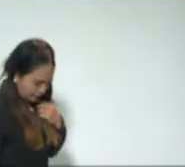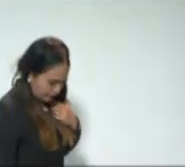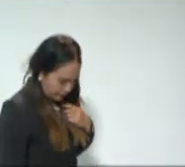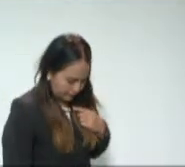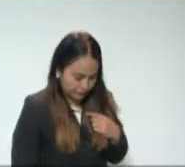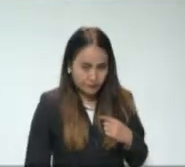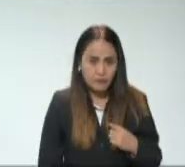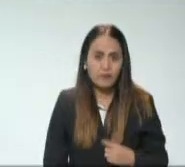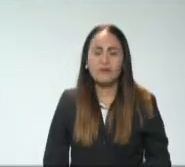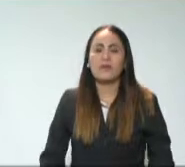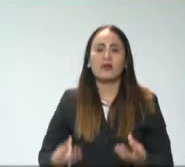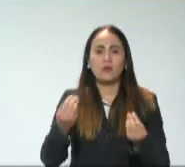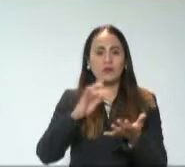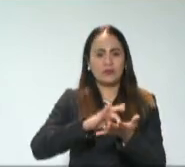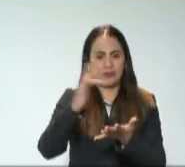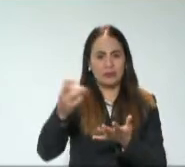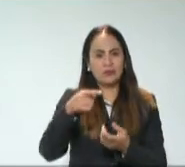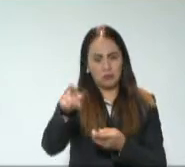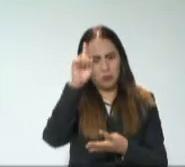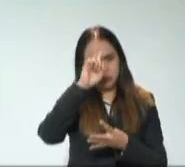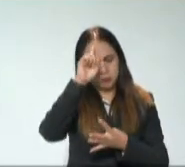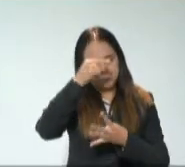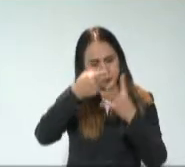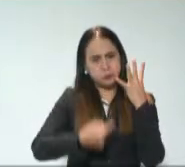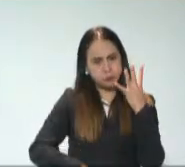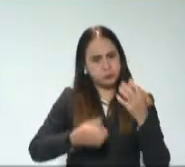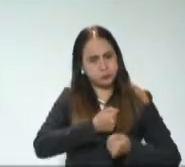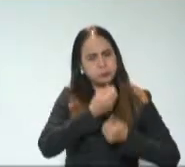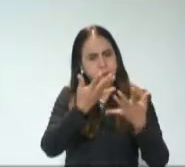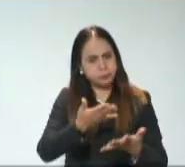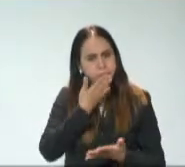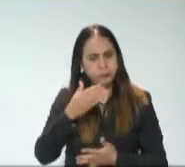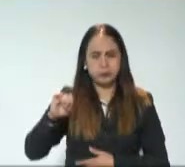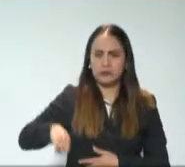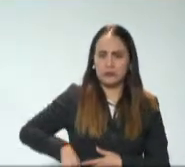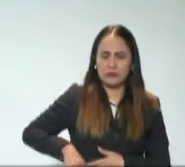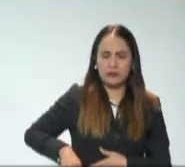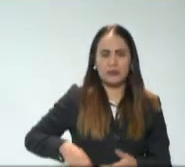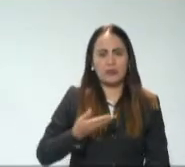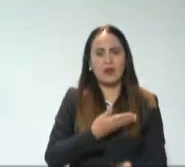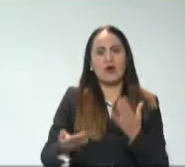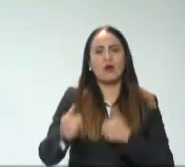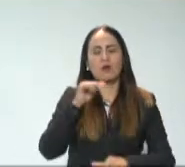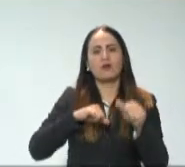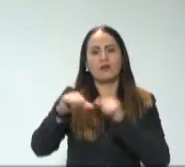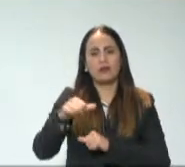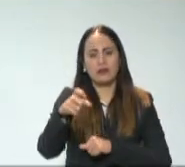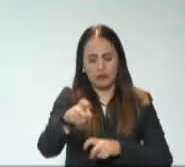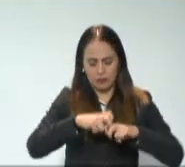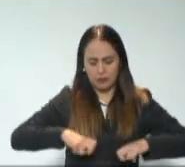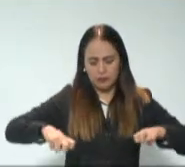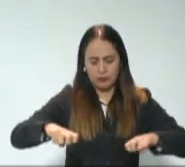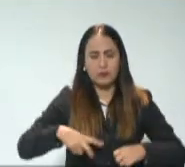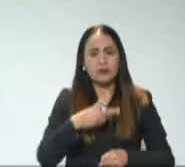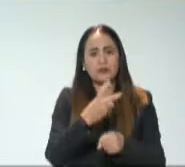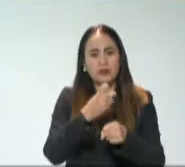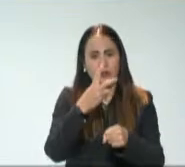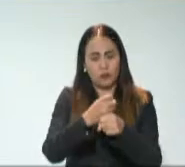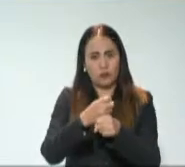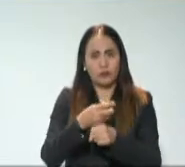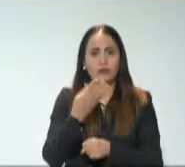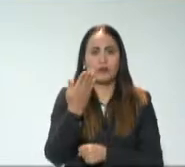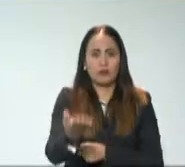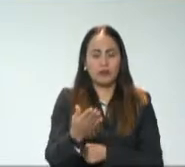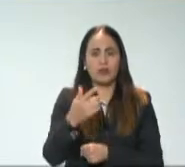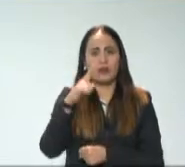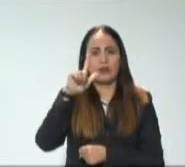ustedes Hablamos de ellas y bueno hoy ahora damos paso a nuestro segundo panelista que es